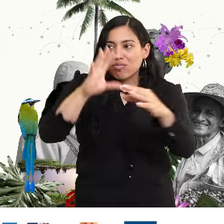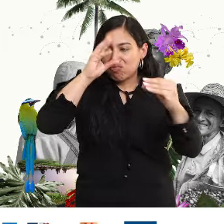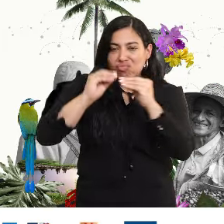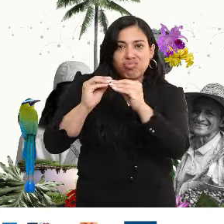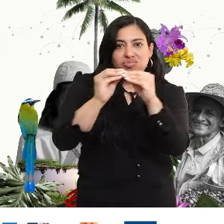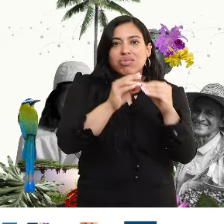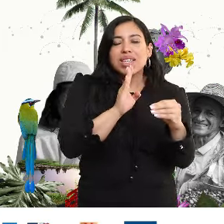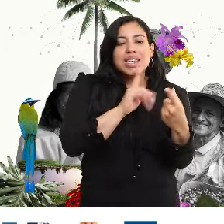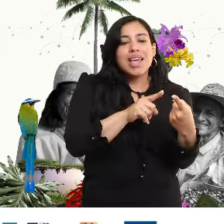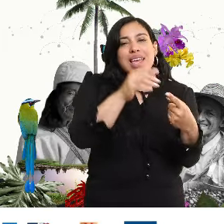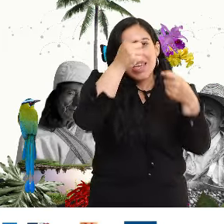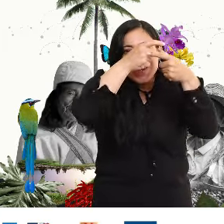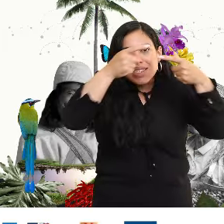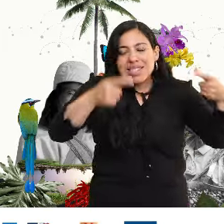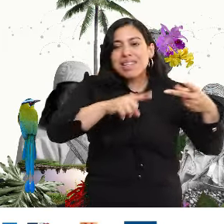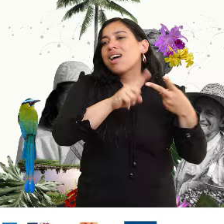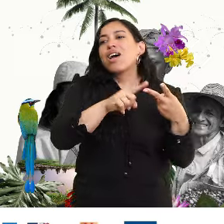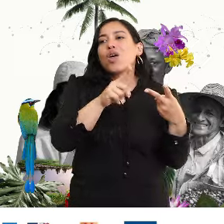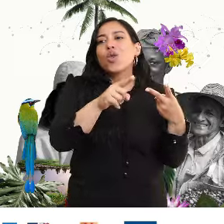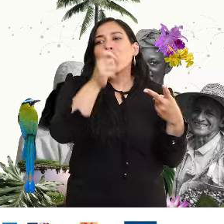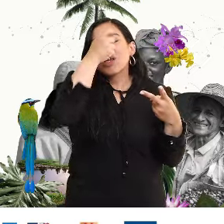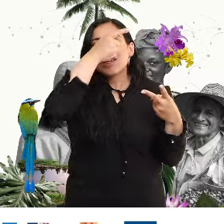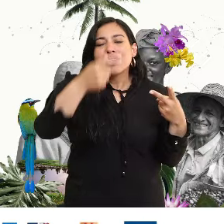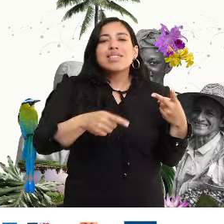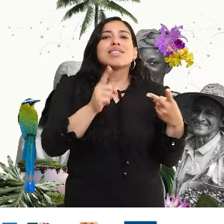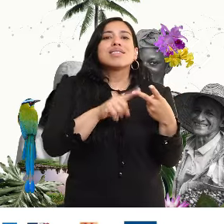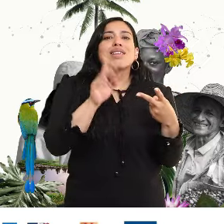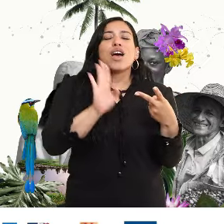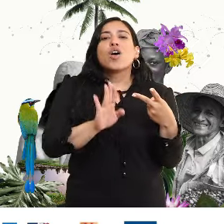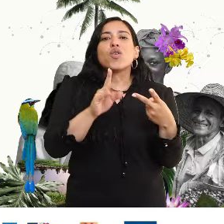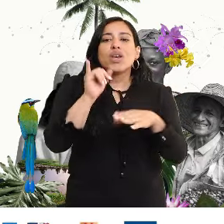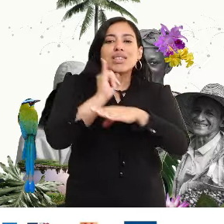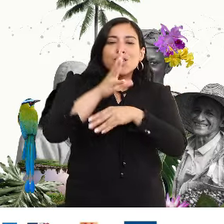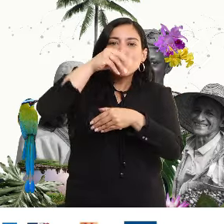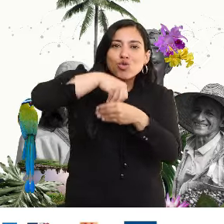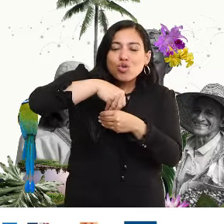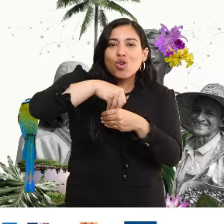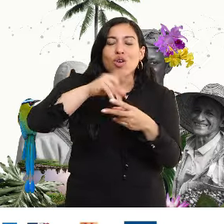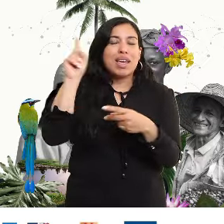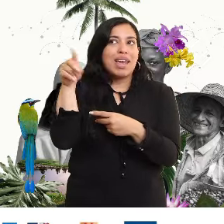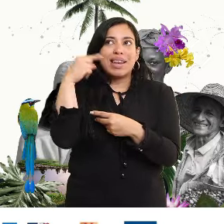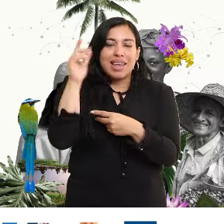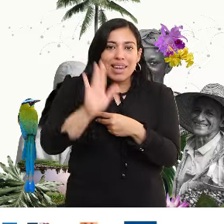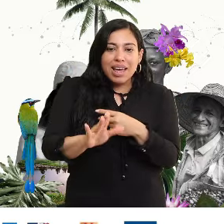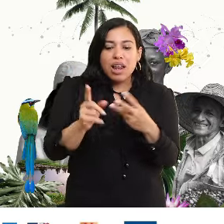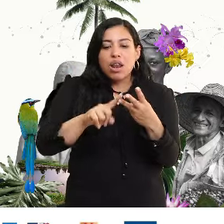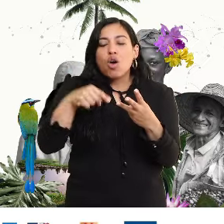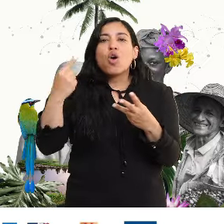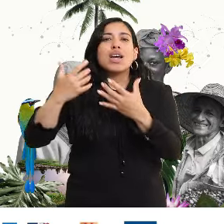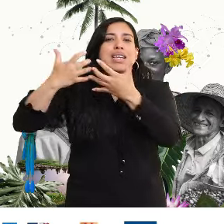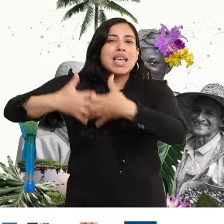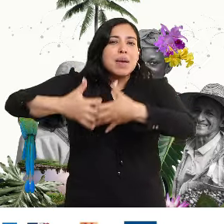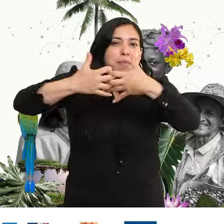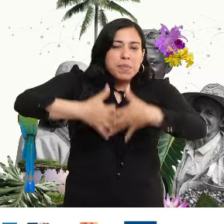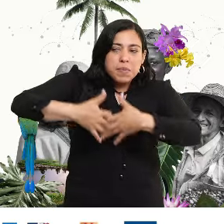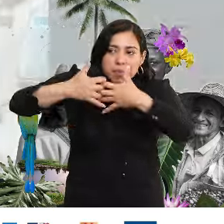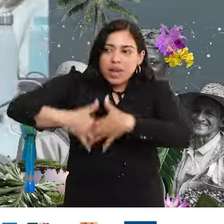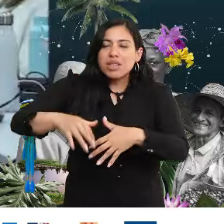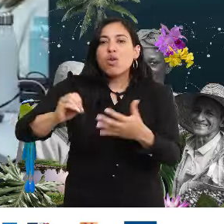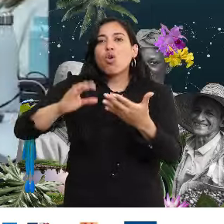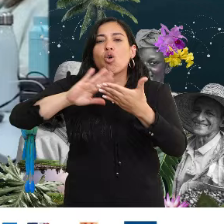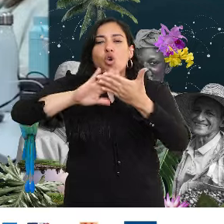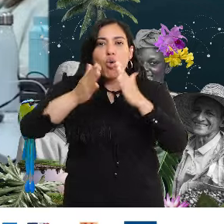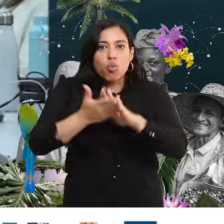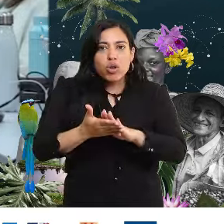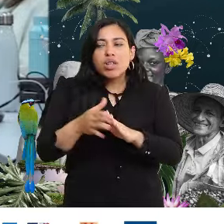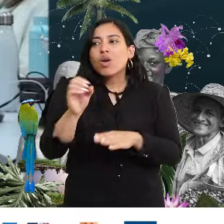entre lo que es el Estado, entre lo que es la institucionalidad en general, las empresas, las comunidades,